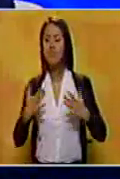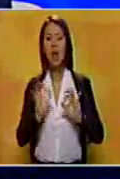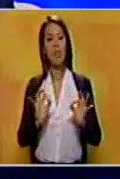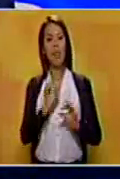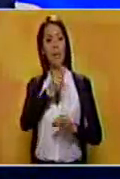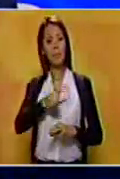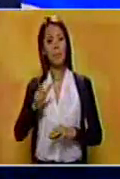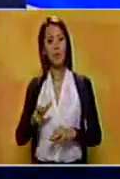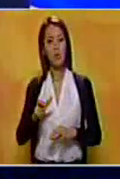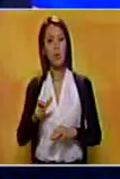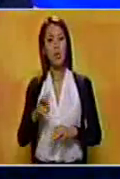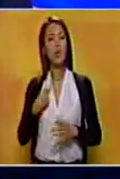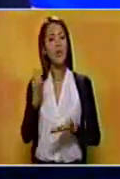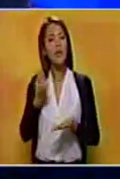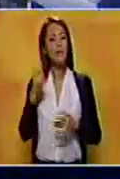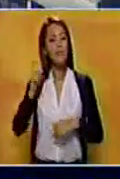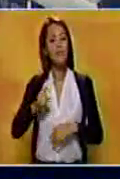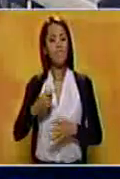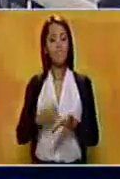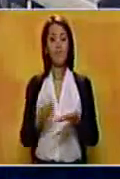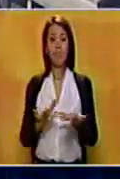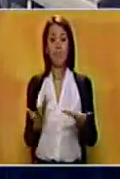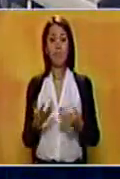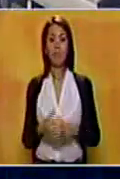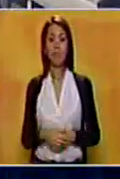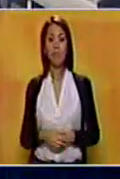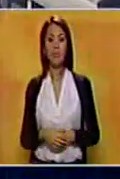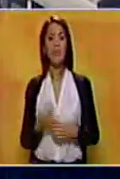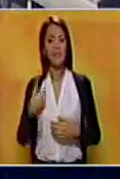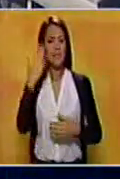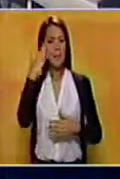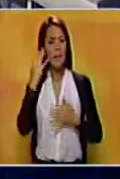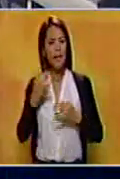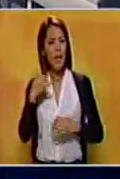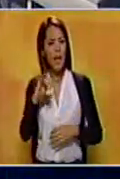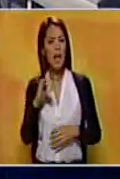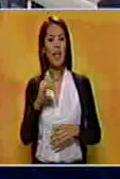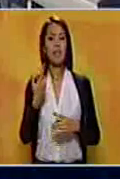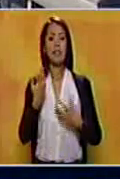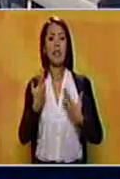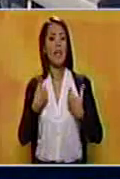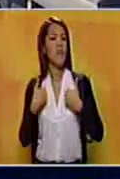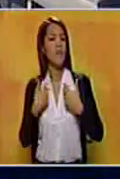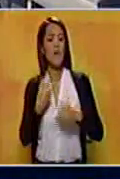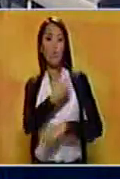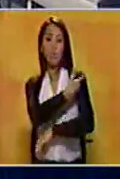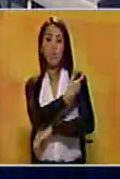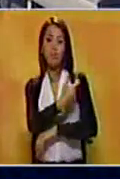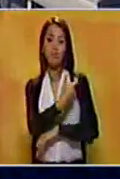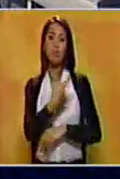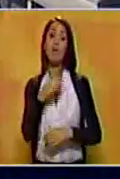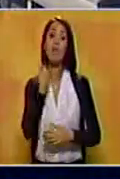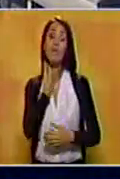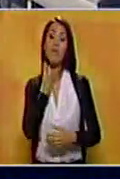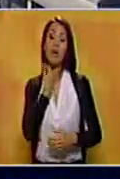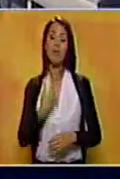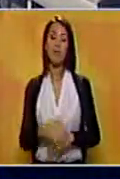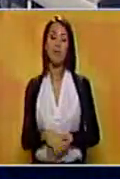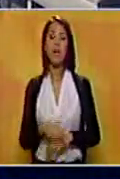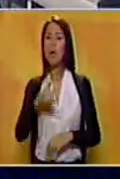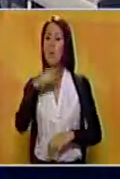ciudadanos las vacunas necesarias por el hecho de no reconocer la existencia de las enfermedades instó al ejecutivo a despolitizar